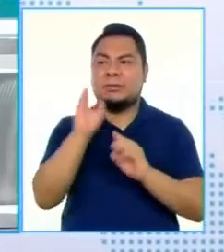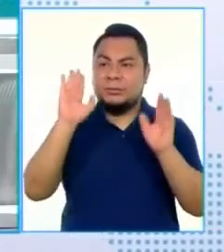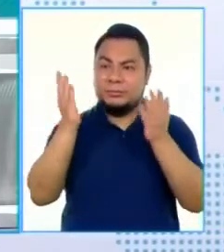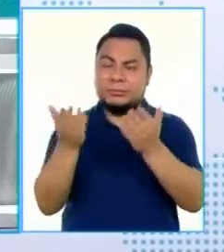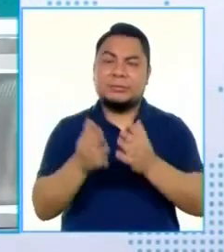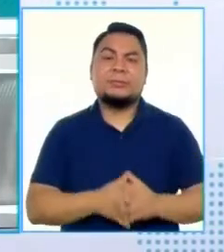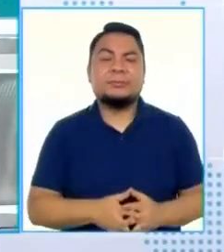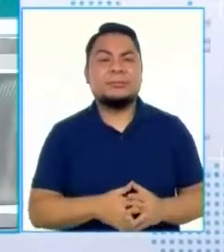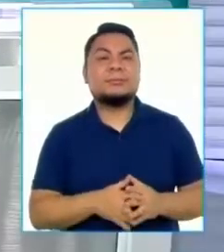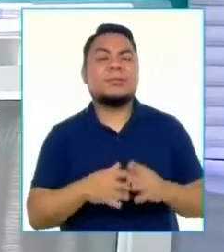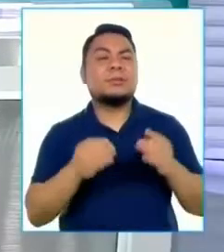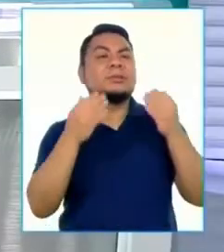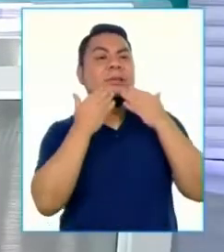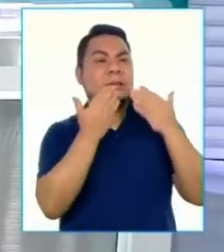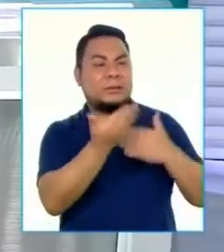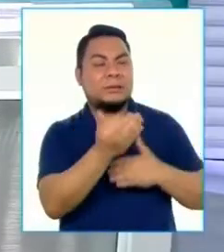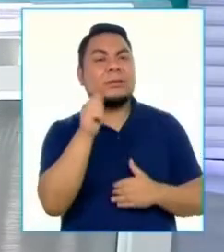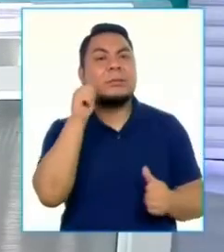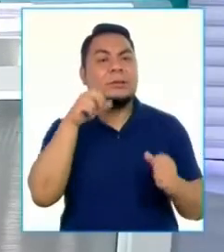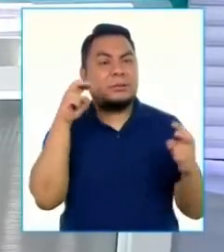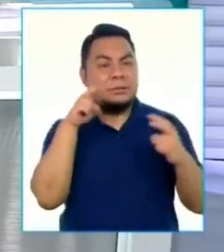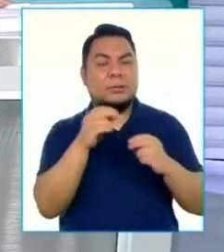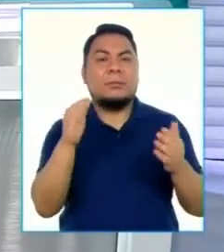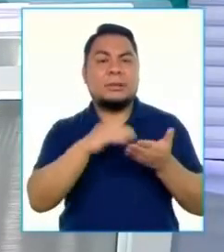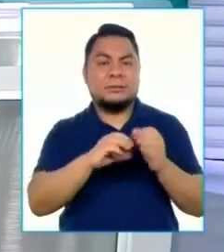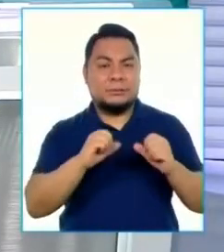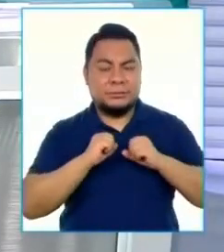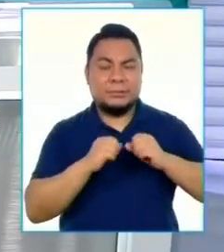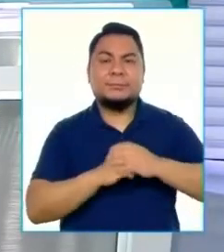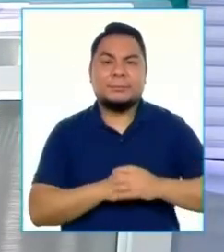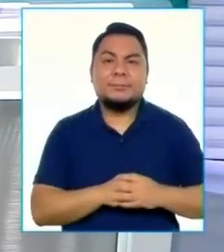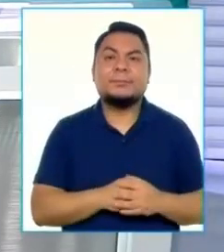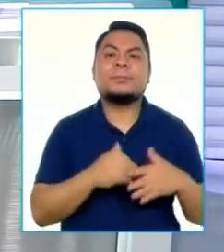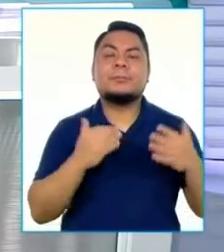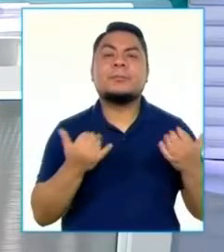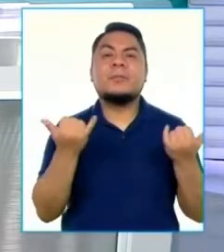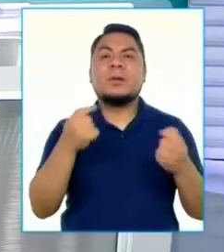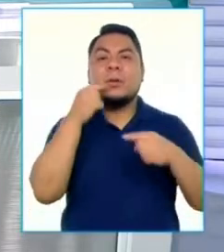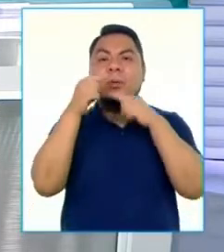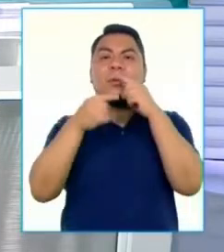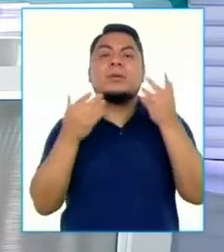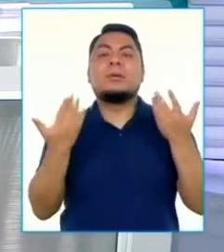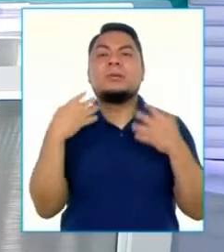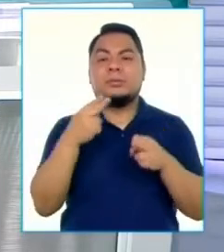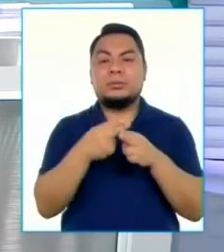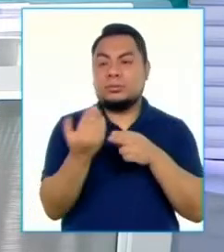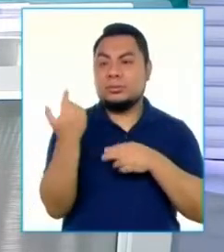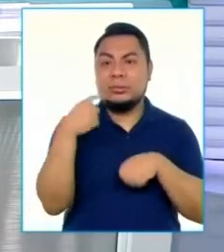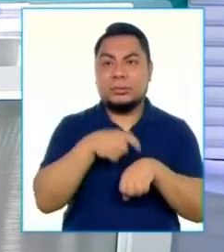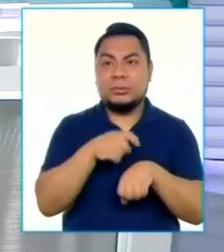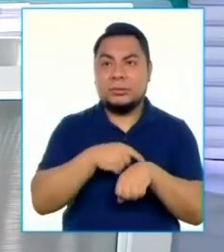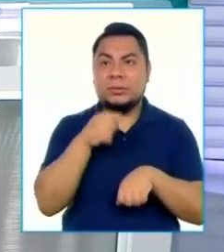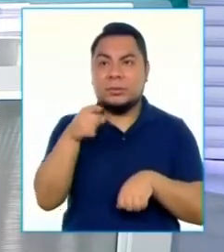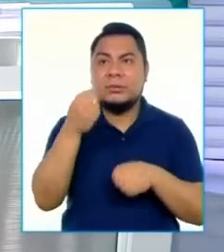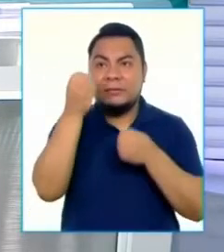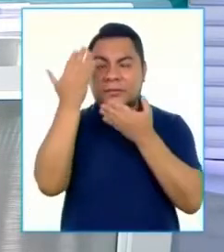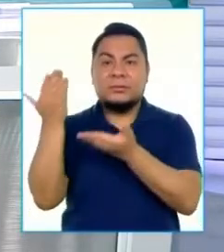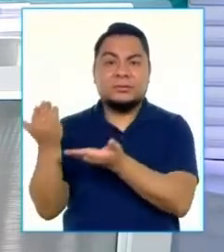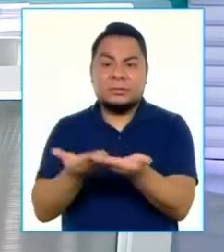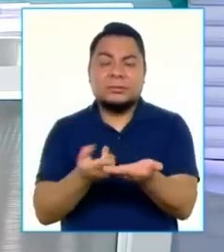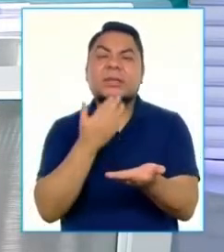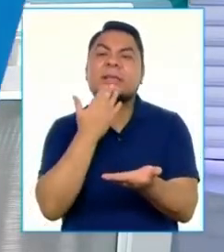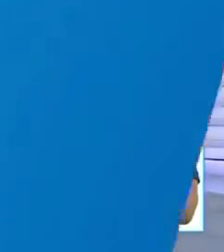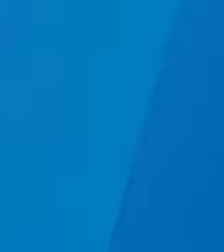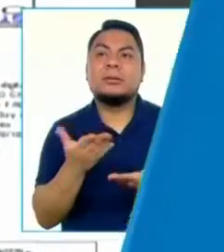Luchito, buenas noches. Muchísimas gracias, Luchito. Nos vemos mañana con más deportes, por supuesto. Así es. Vamos a comentarles que hace minutos se ha informado